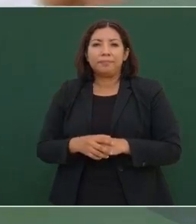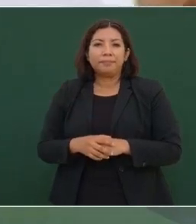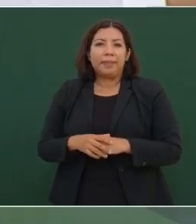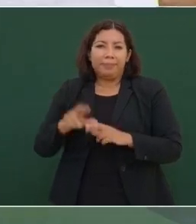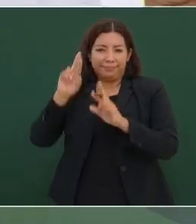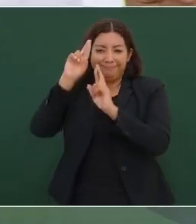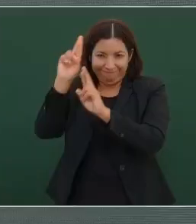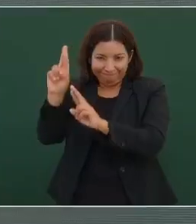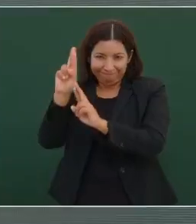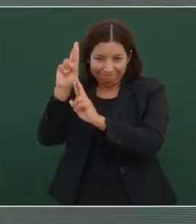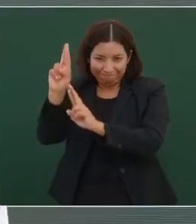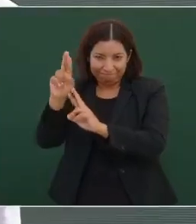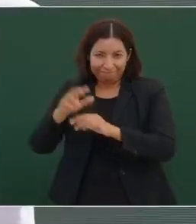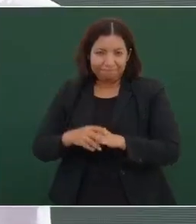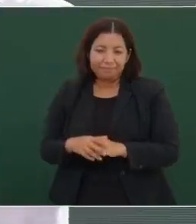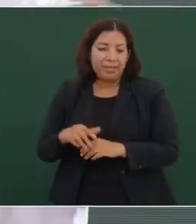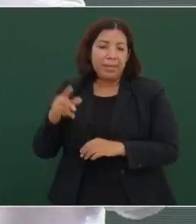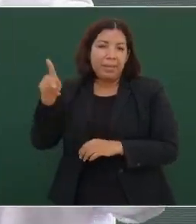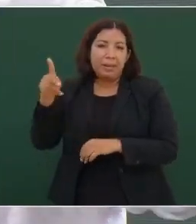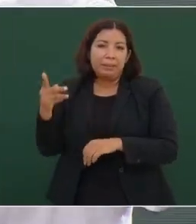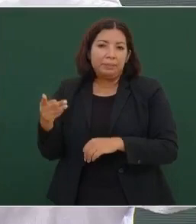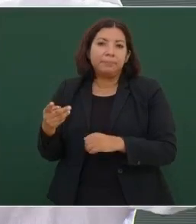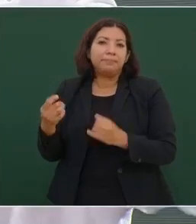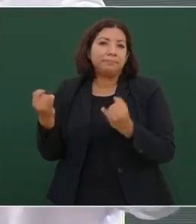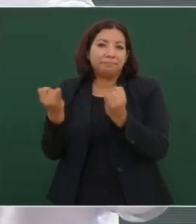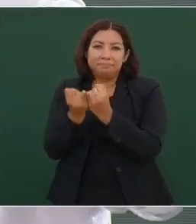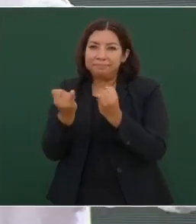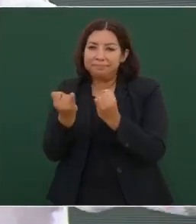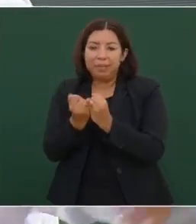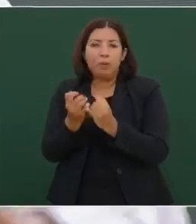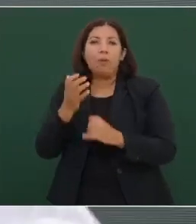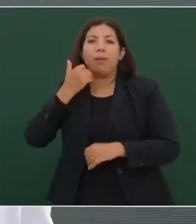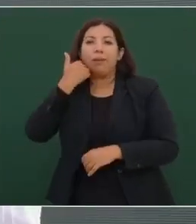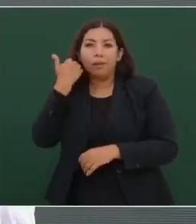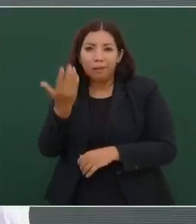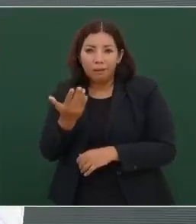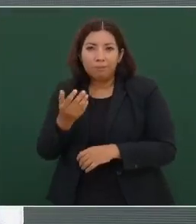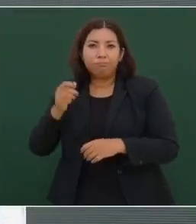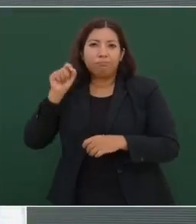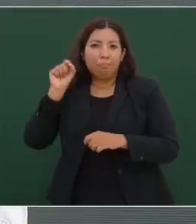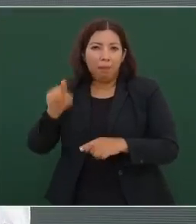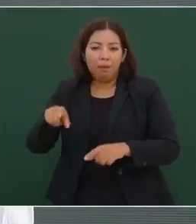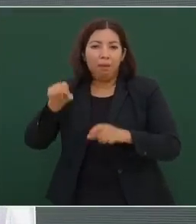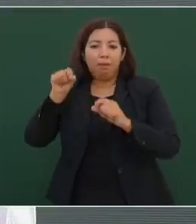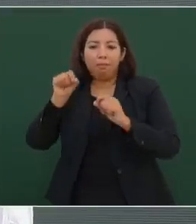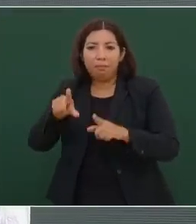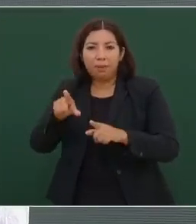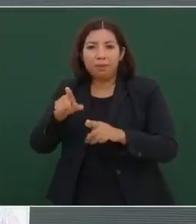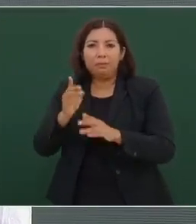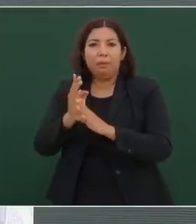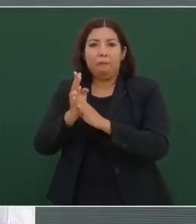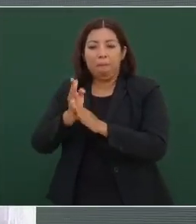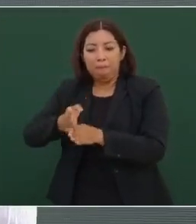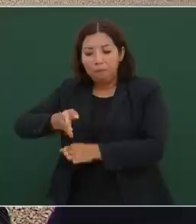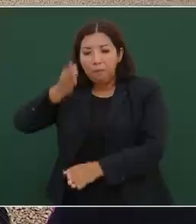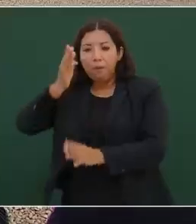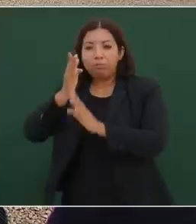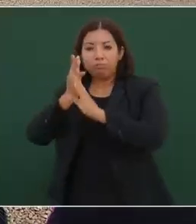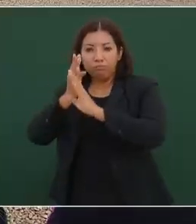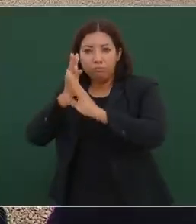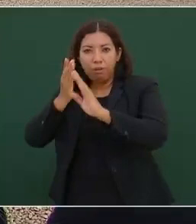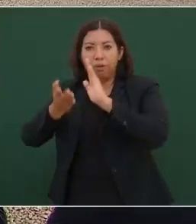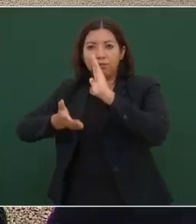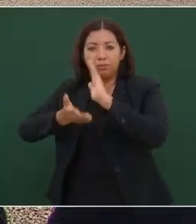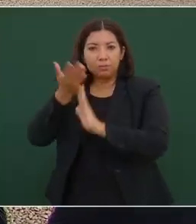pone también en un acto de publicidad, porque hay elecciones en Estados